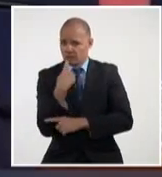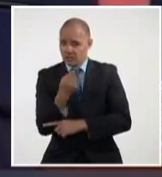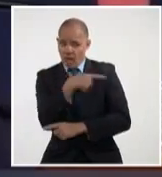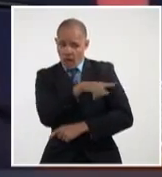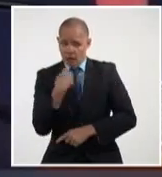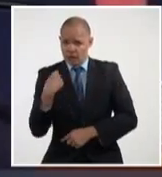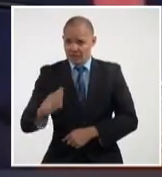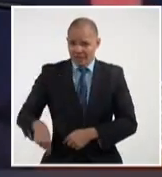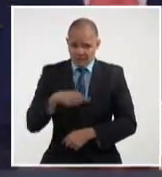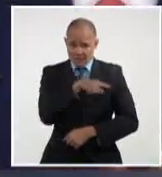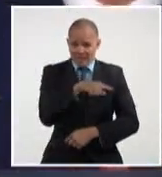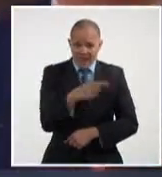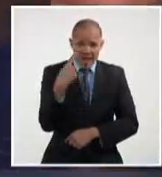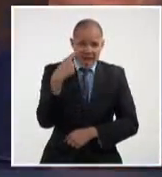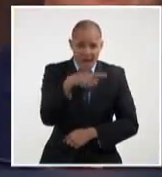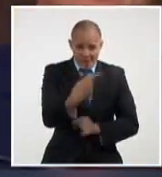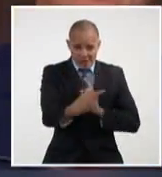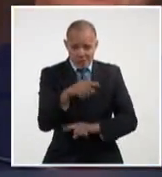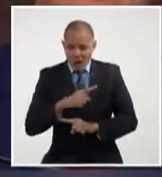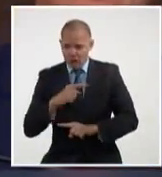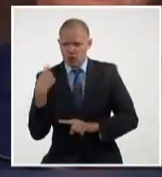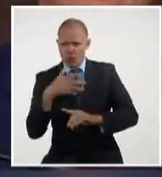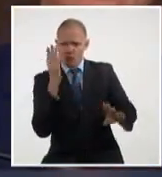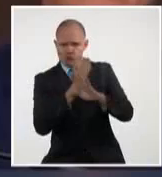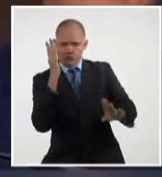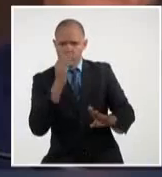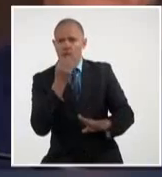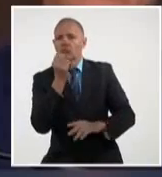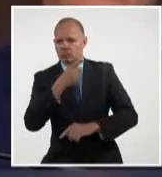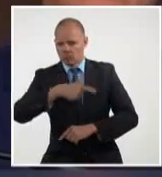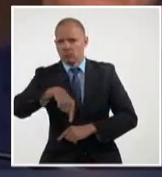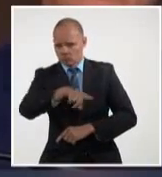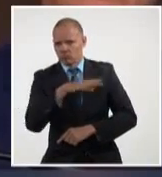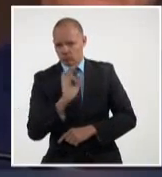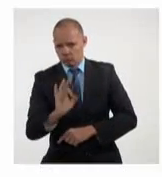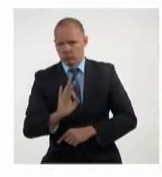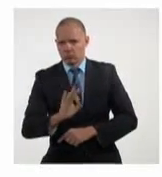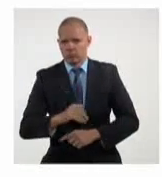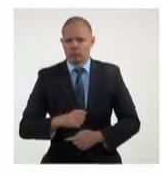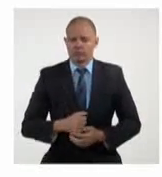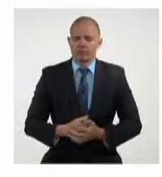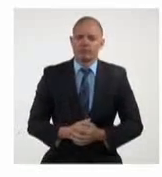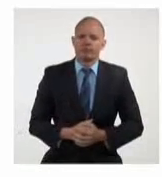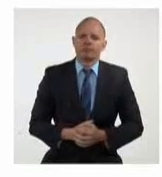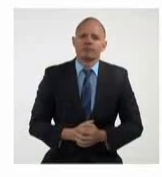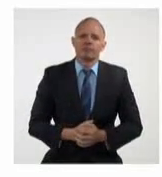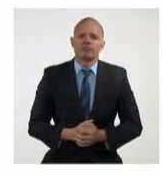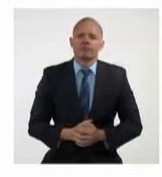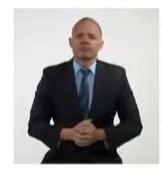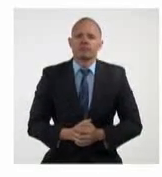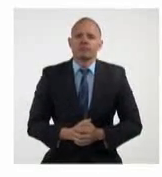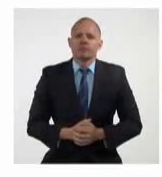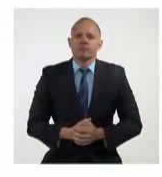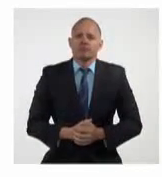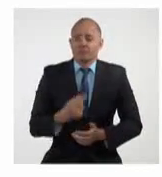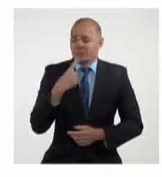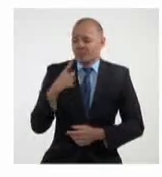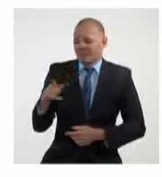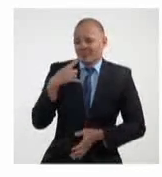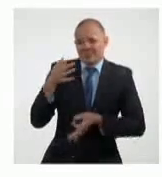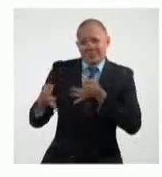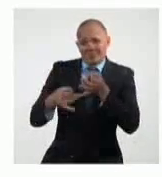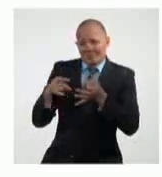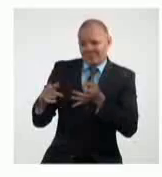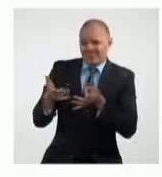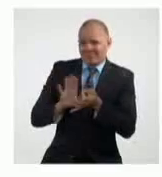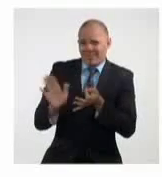nuestra soberanía, vamos a actuar para proteger a nuestro país y así lo hicimos. Pero estas palabras de moderación chocan con las